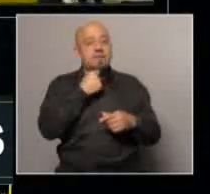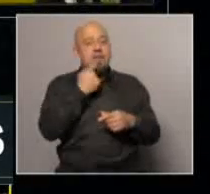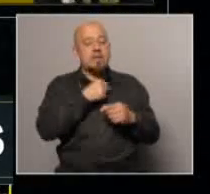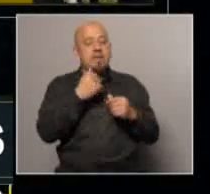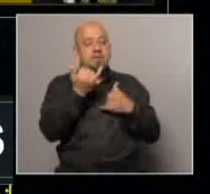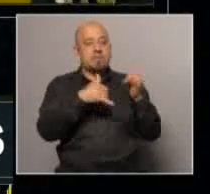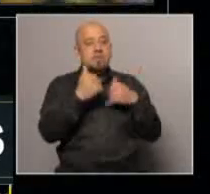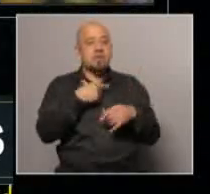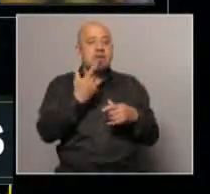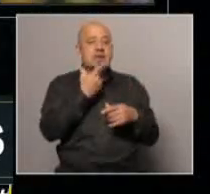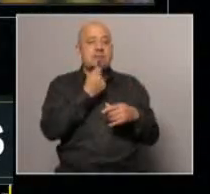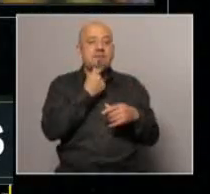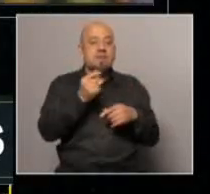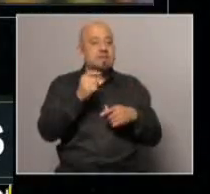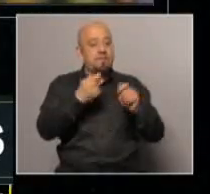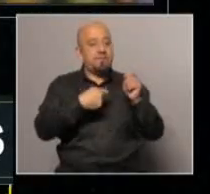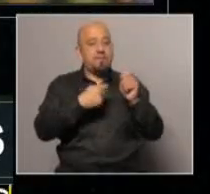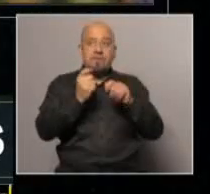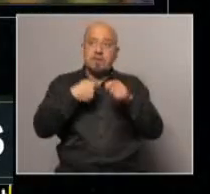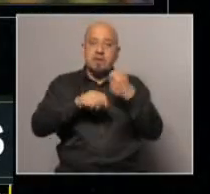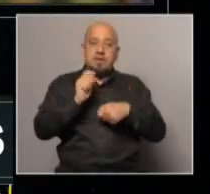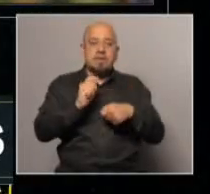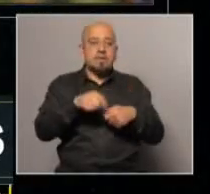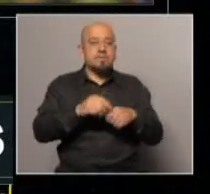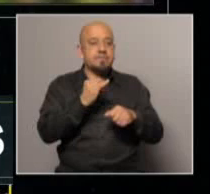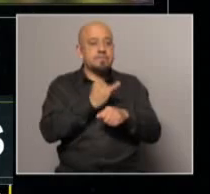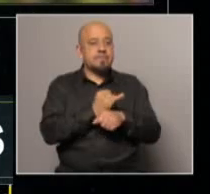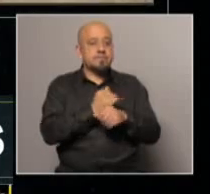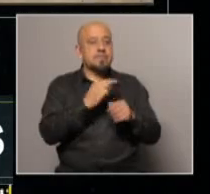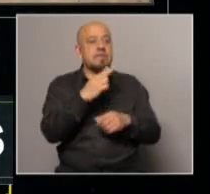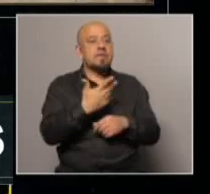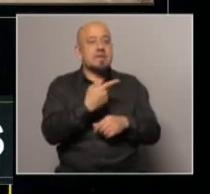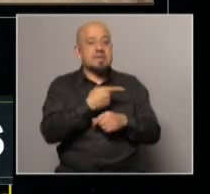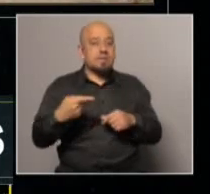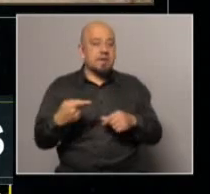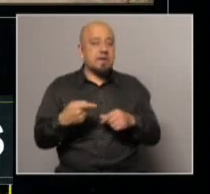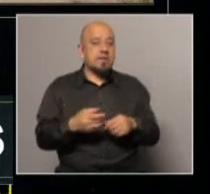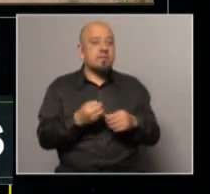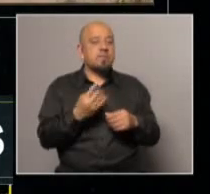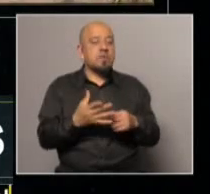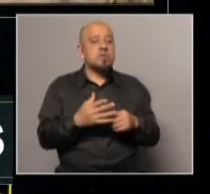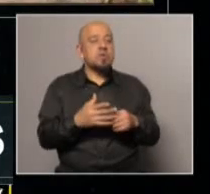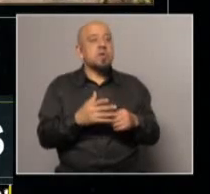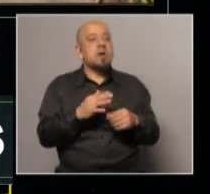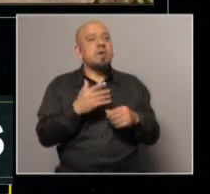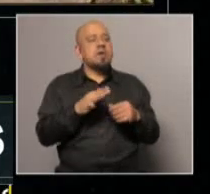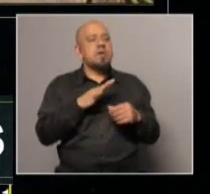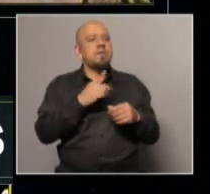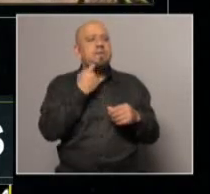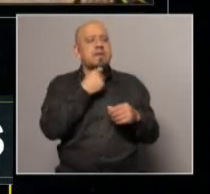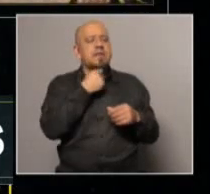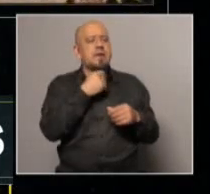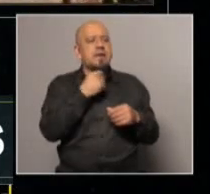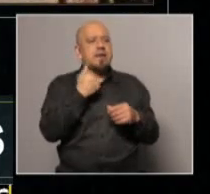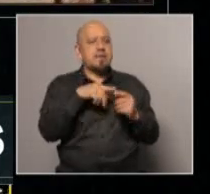fácil venderla que procesarla. Es a través de un instructivo que salió hace 3 semanas, ¿no? Por eso digo, a veces yo creo que hay falta de información